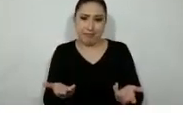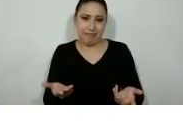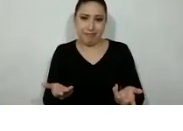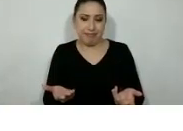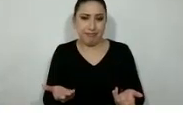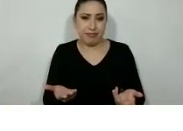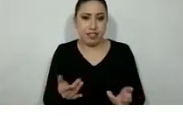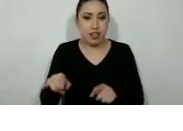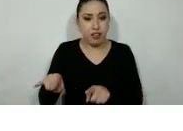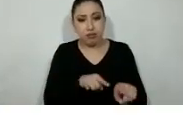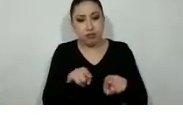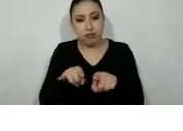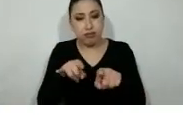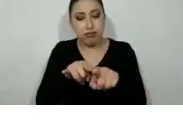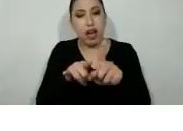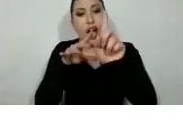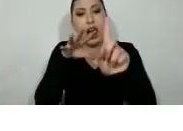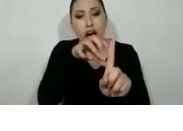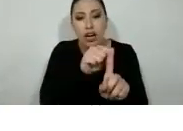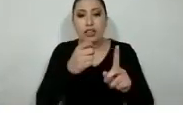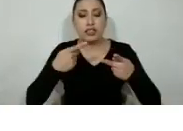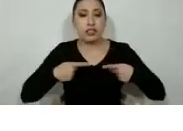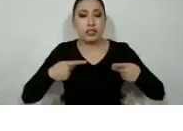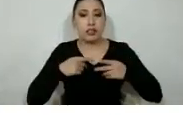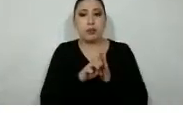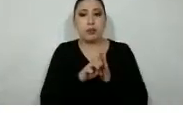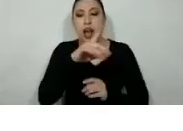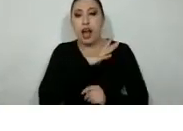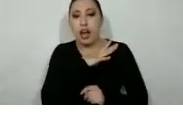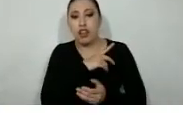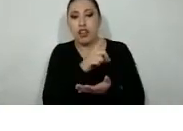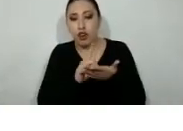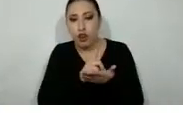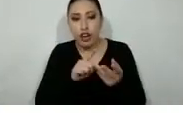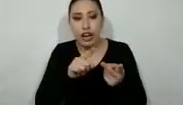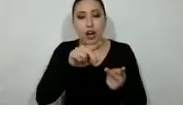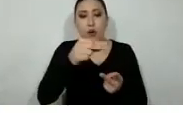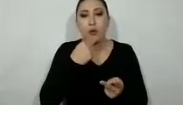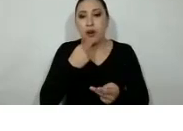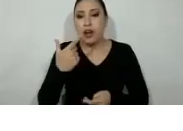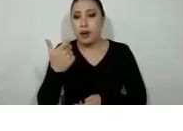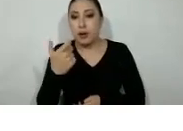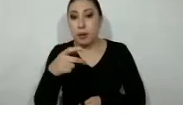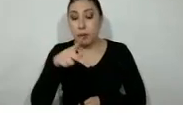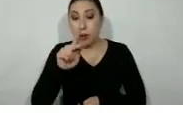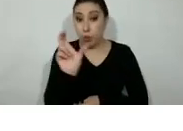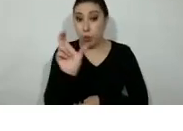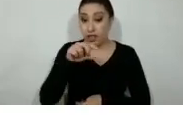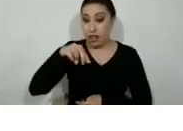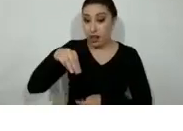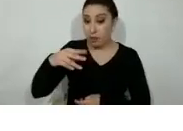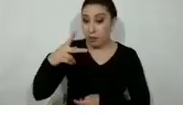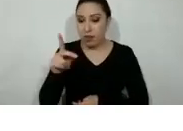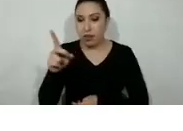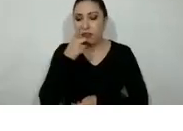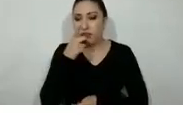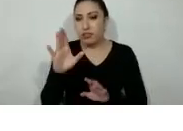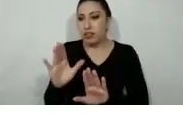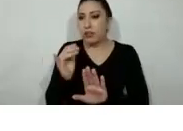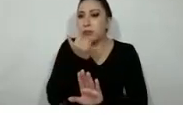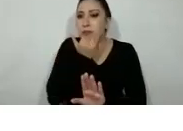persiguen, la detienen y resulta que tiene, por ejemplo, droga o, por ejemplo, un arma. Pero cuando el MP dice, oye, pero ¿cómo